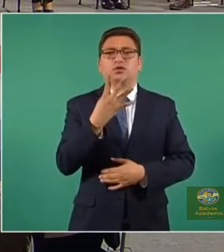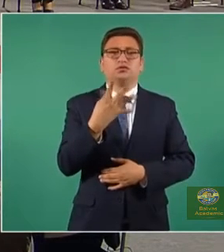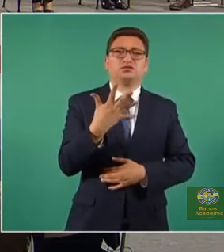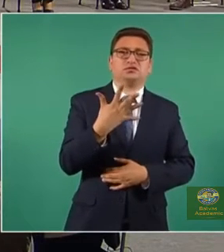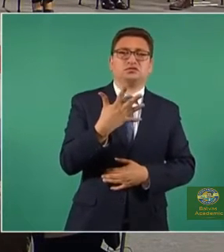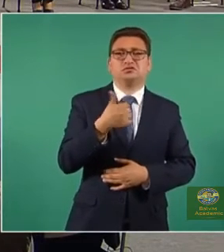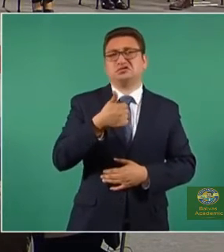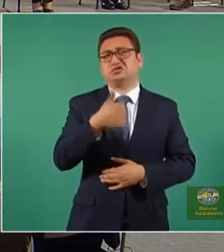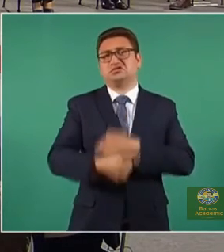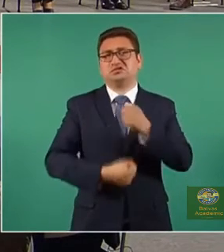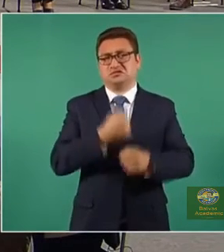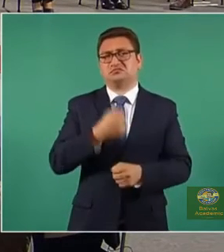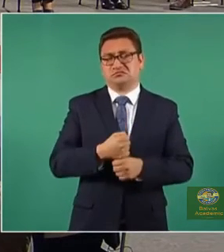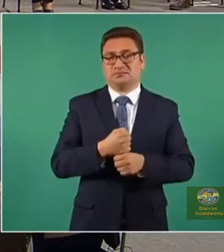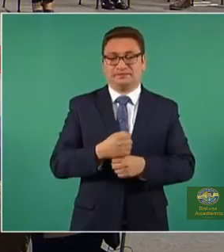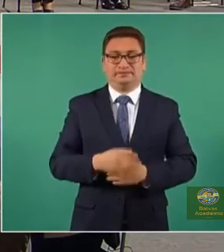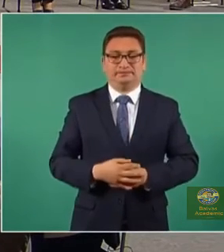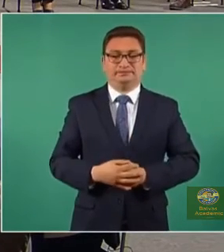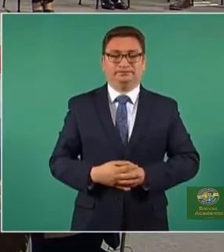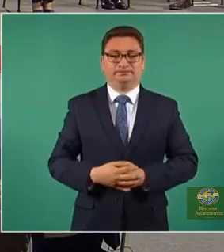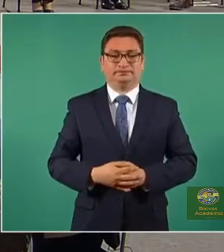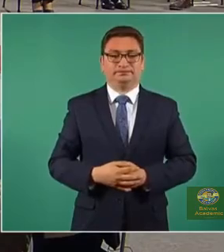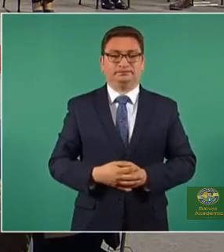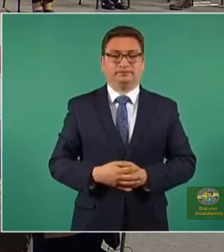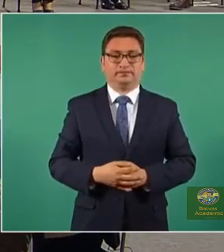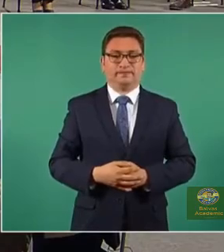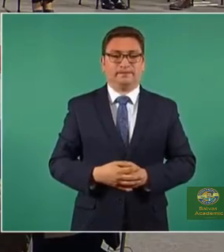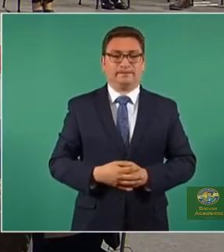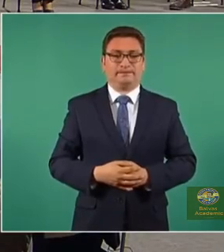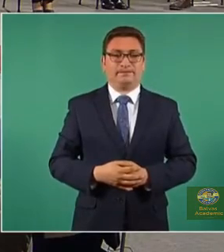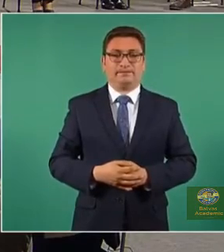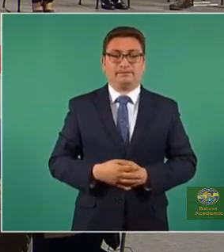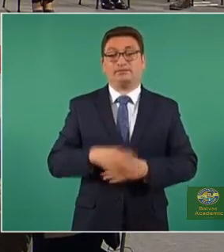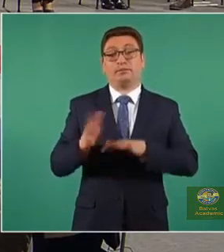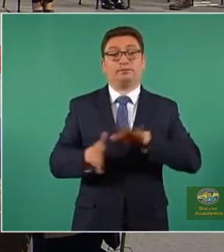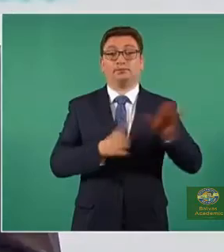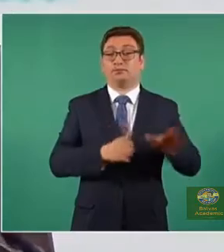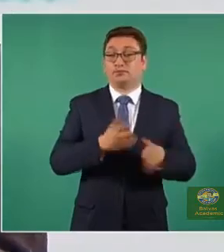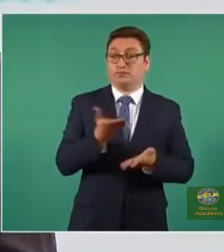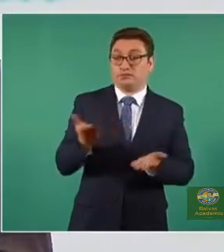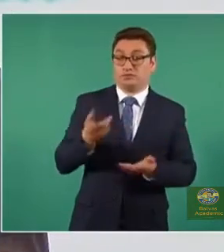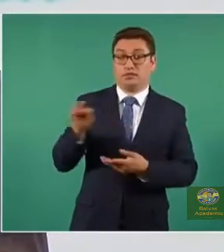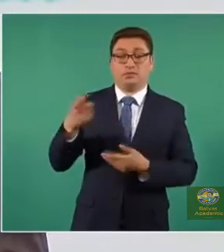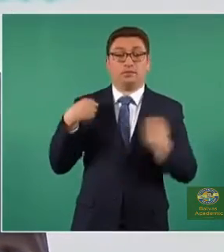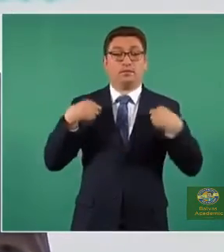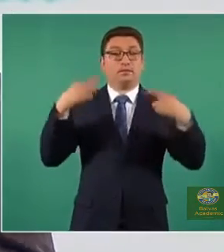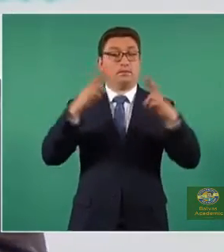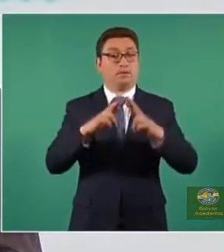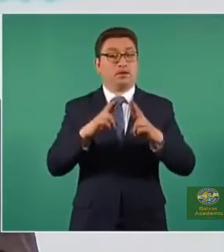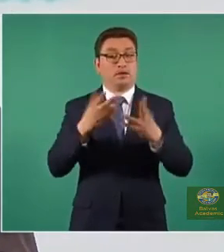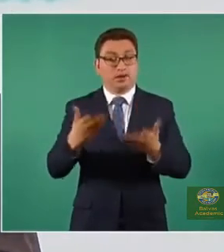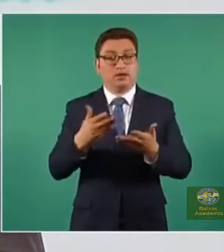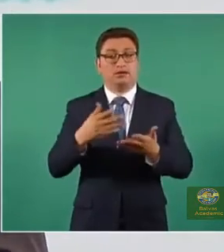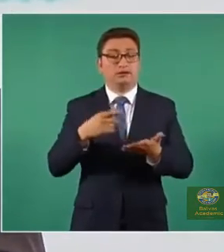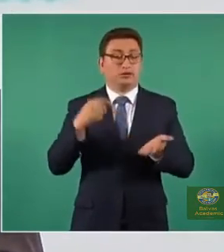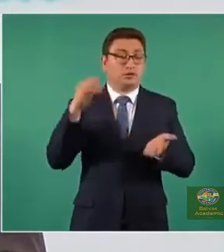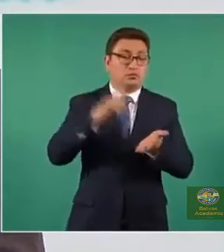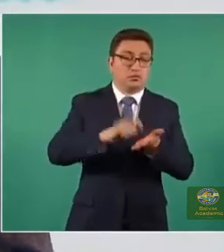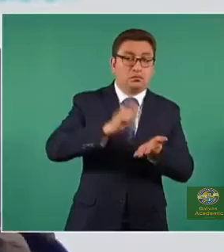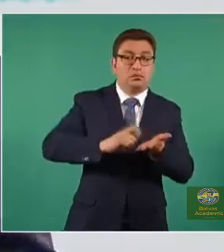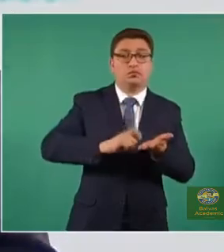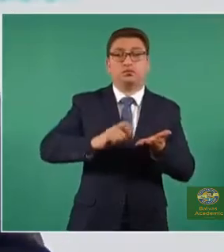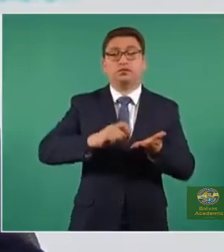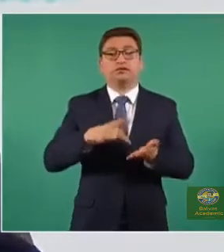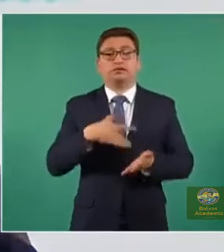5, 6 años de edad. Por su parte, los docentes marcaban incertidumbre,